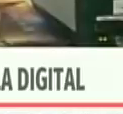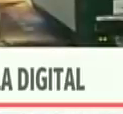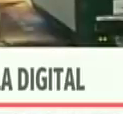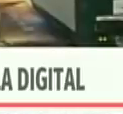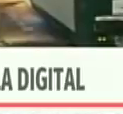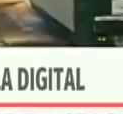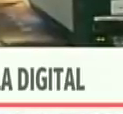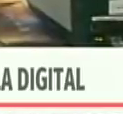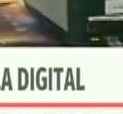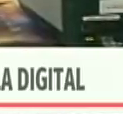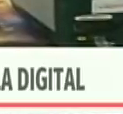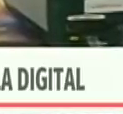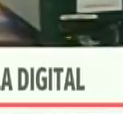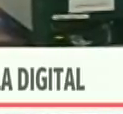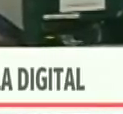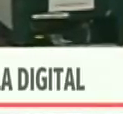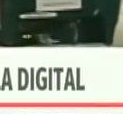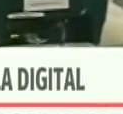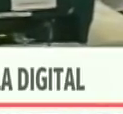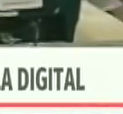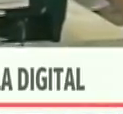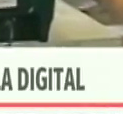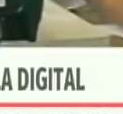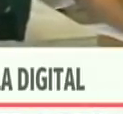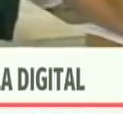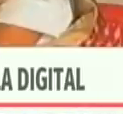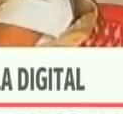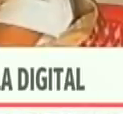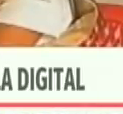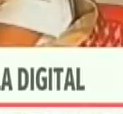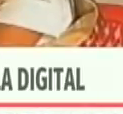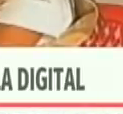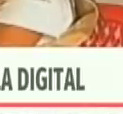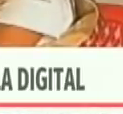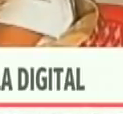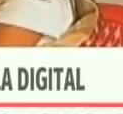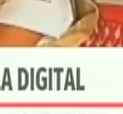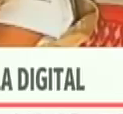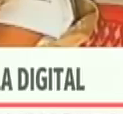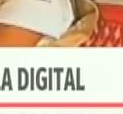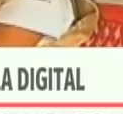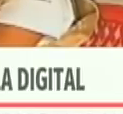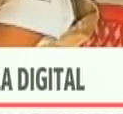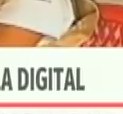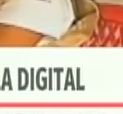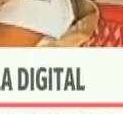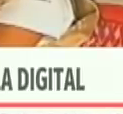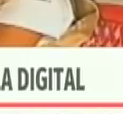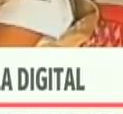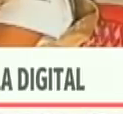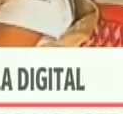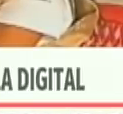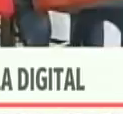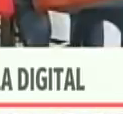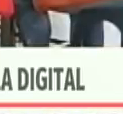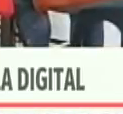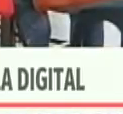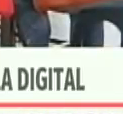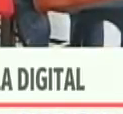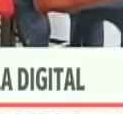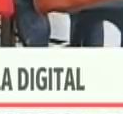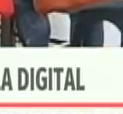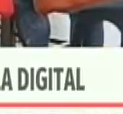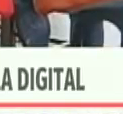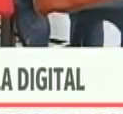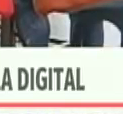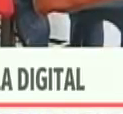productivo de estas zonas que están ubicadas en sitios muy recónditos y de que su funcionamiento financiero está atado